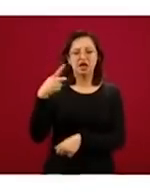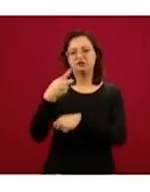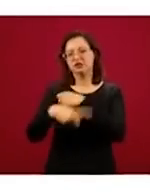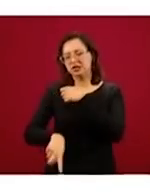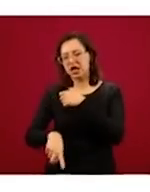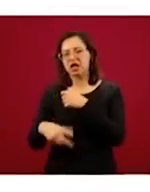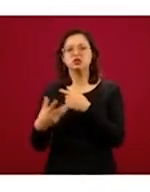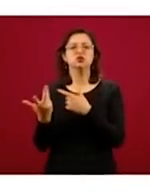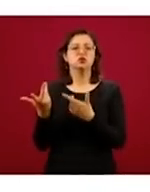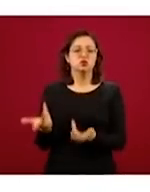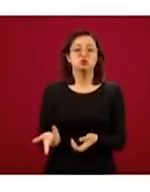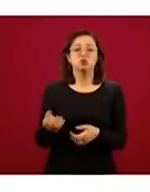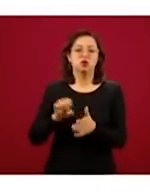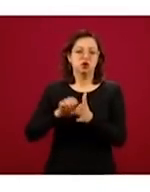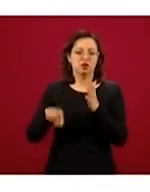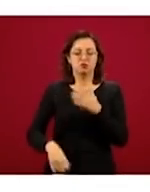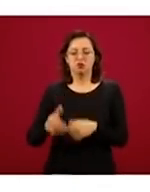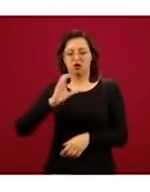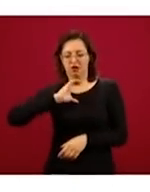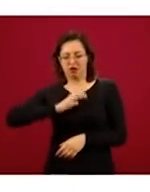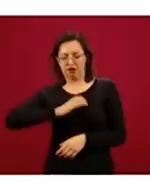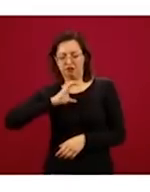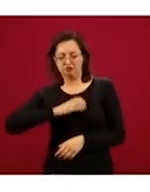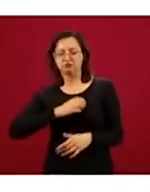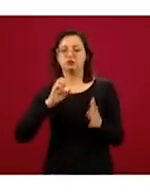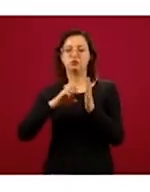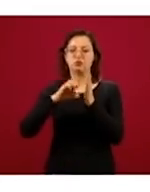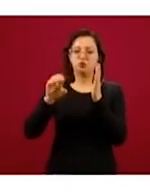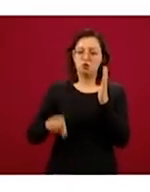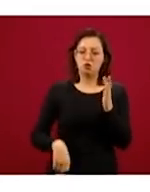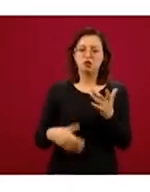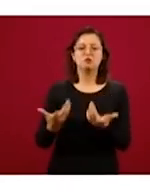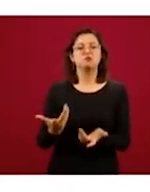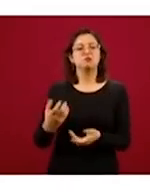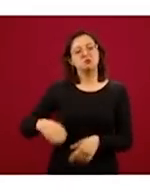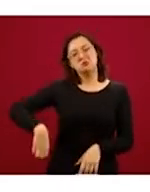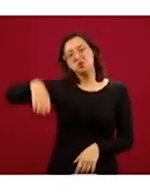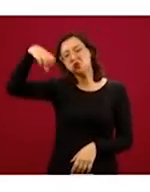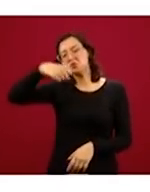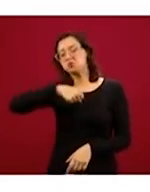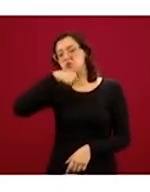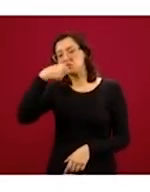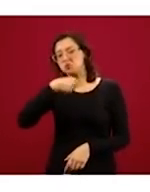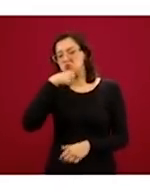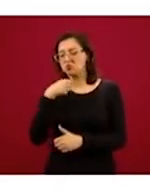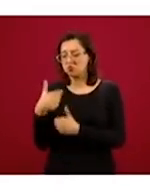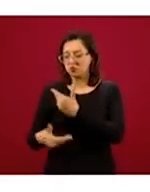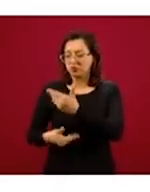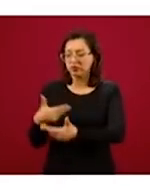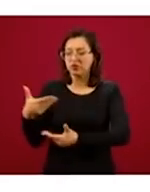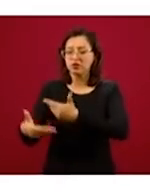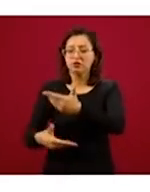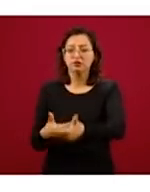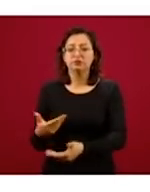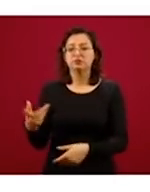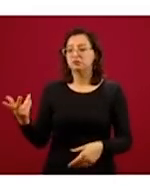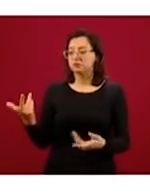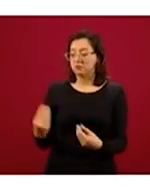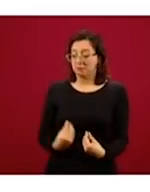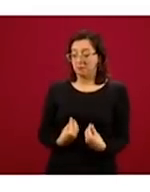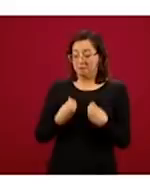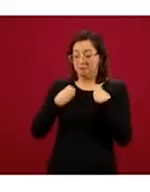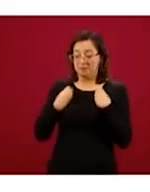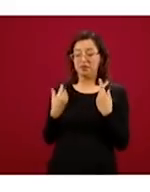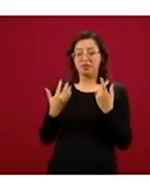con problemas como el cáncer otras asociadas con simplemente el envejecimiento que llevan a importante pérdida de la calidad de vida